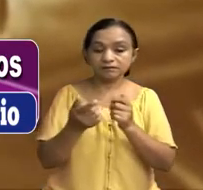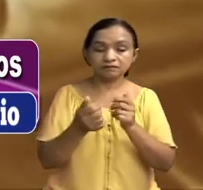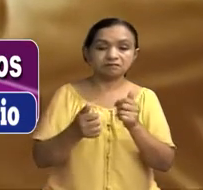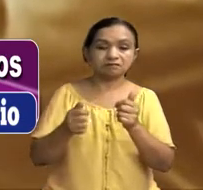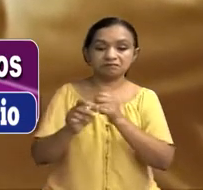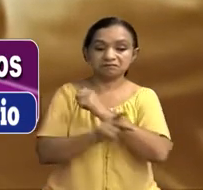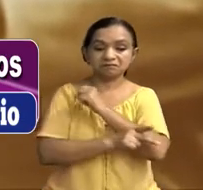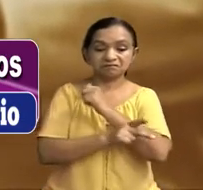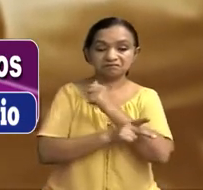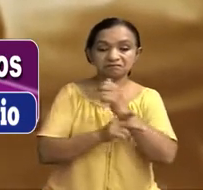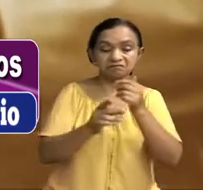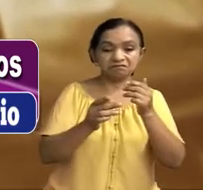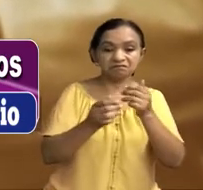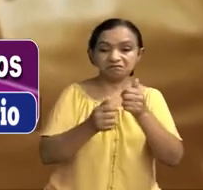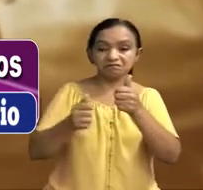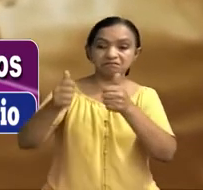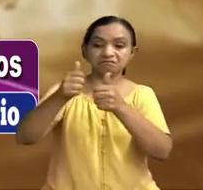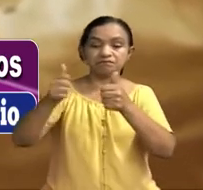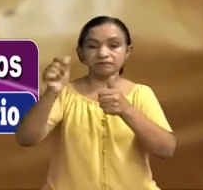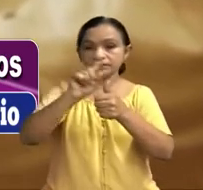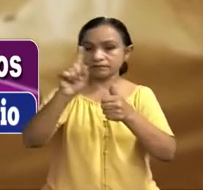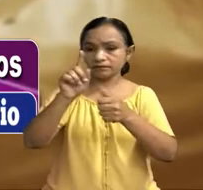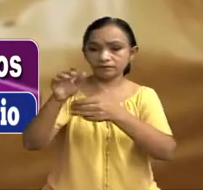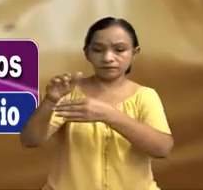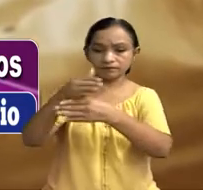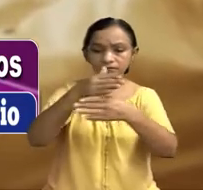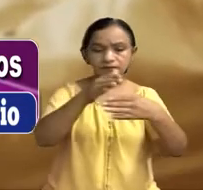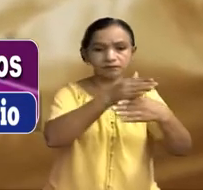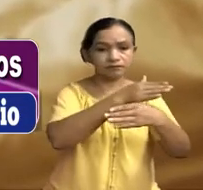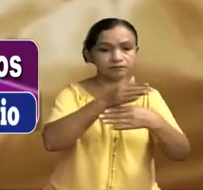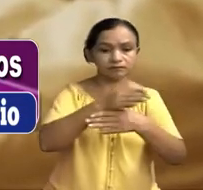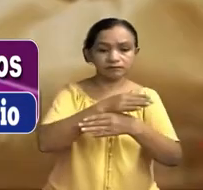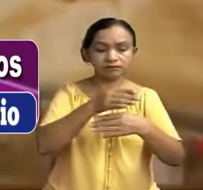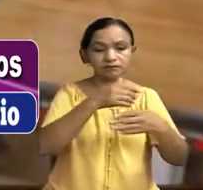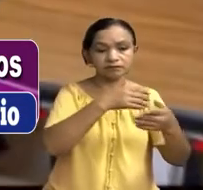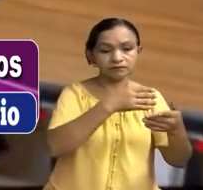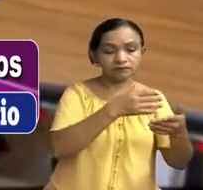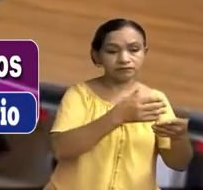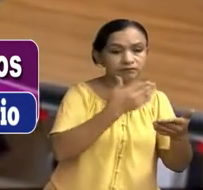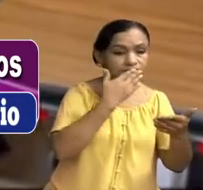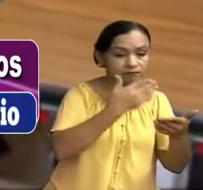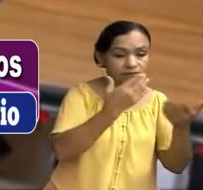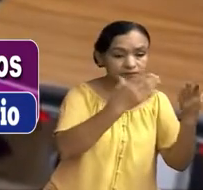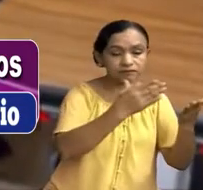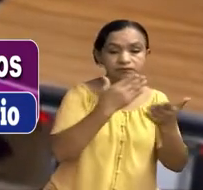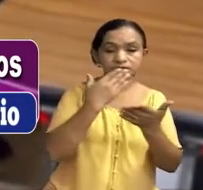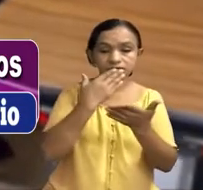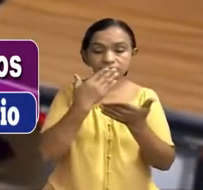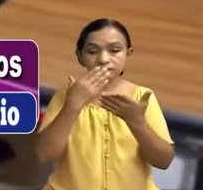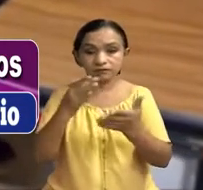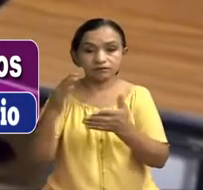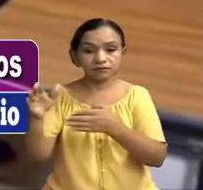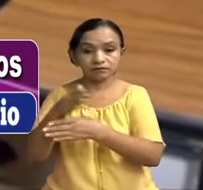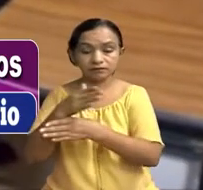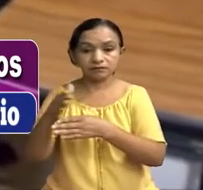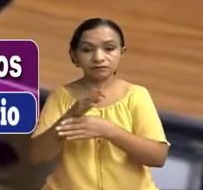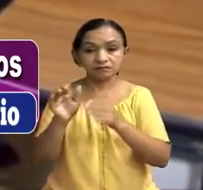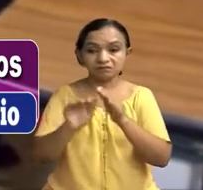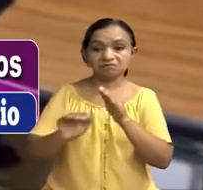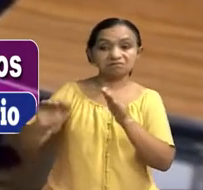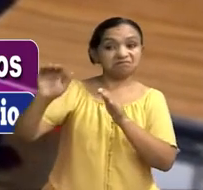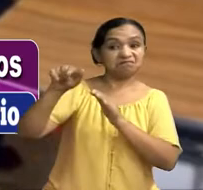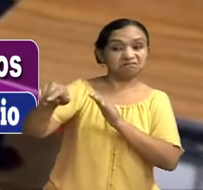otra, ¿verdad? Tienen ciertas unas naciones tienen una fortaleza, otra fortaleza, pero ninguna nación es superior a otra.